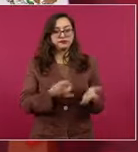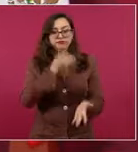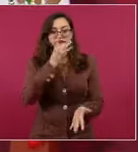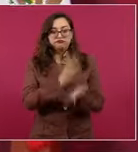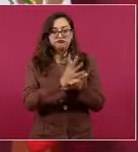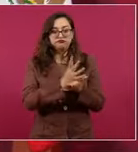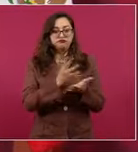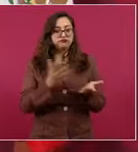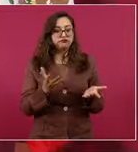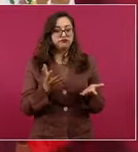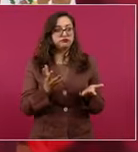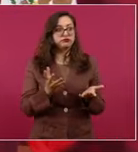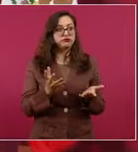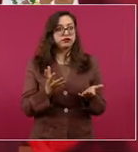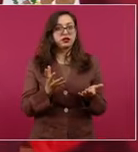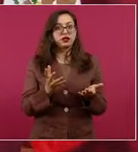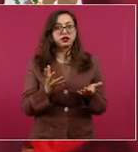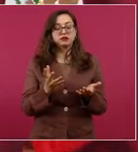o a